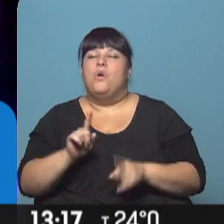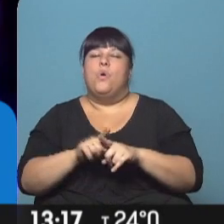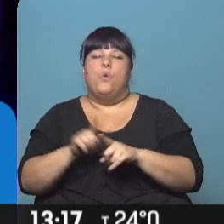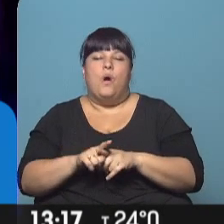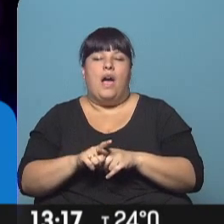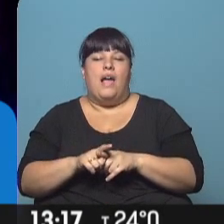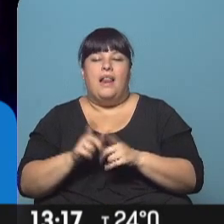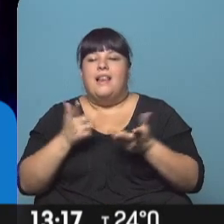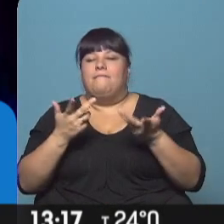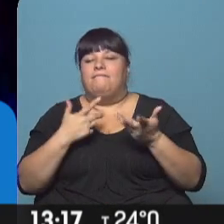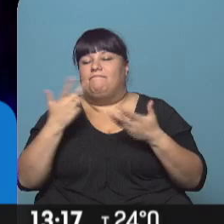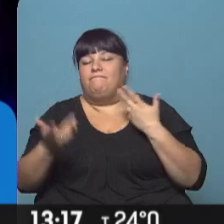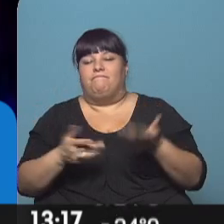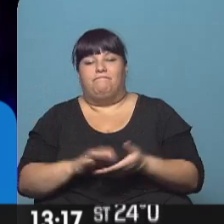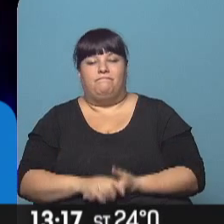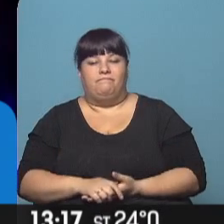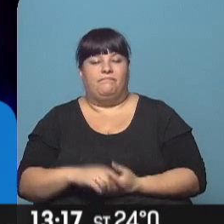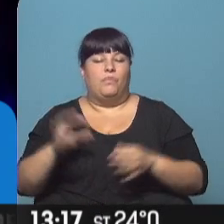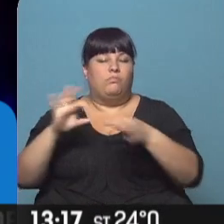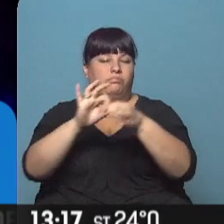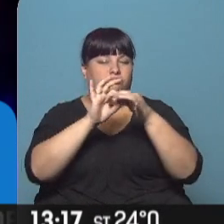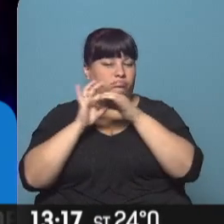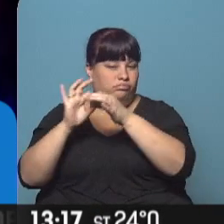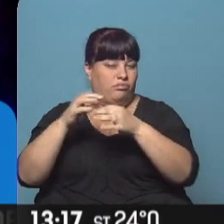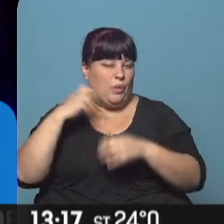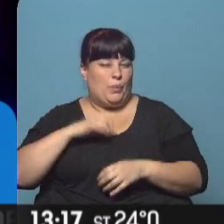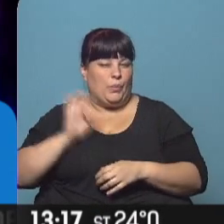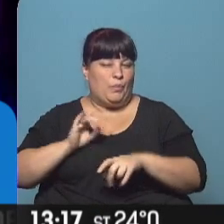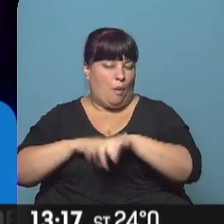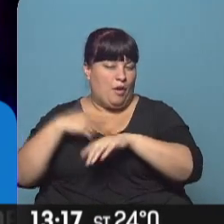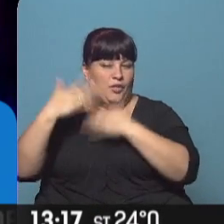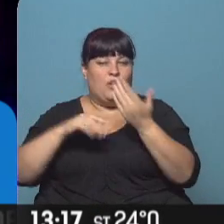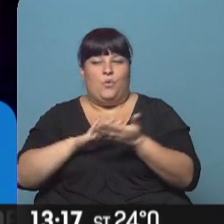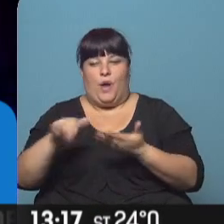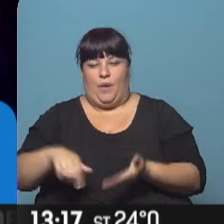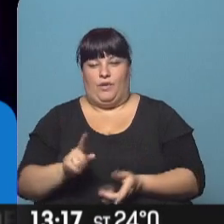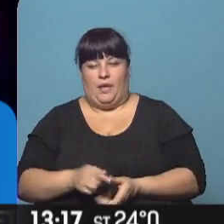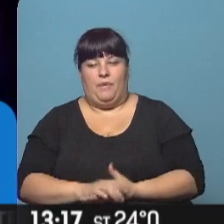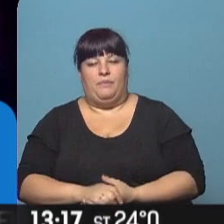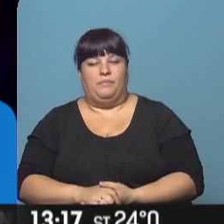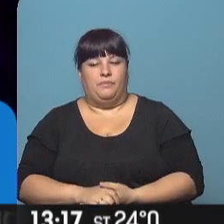como te decía, de crossover, de unión de viejas épocas con nuevas épocas.